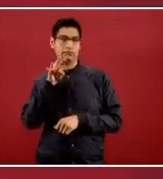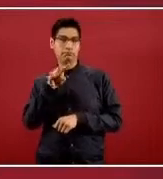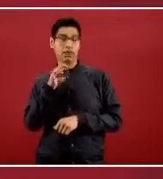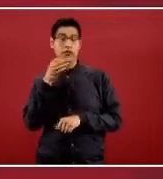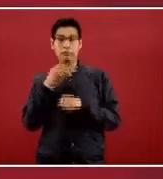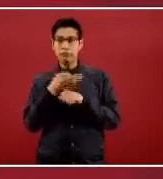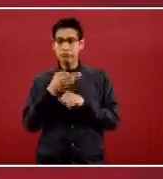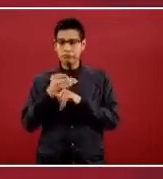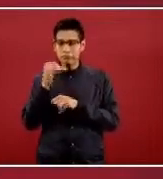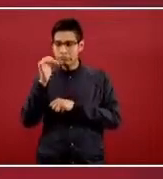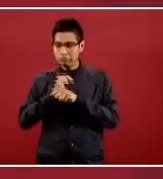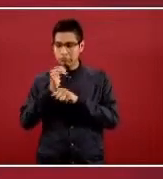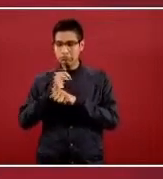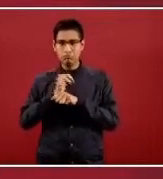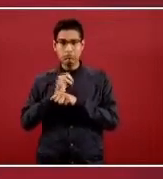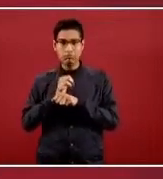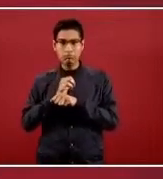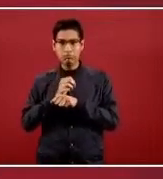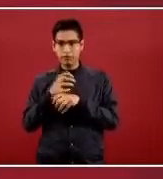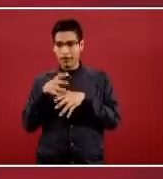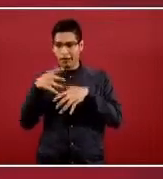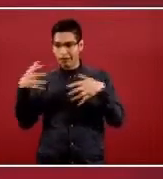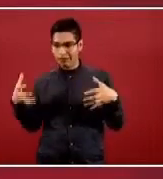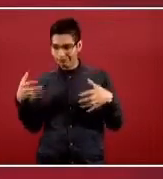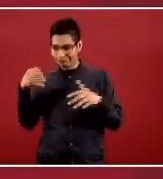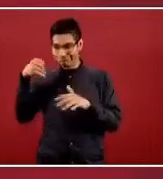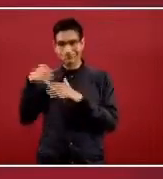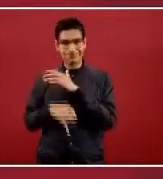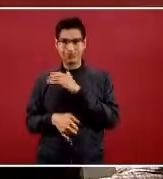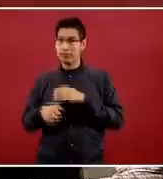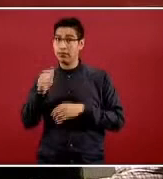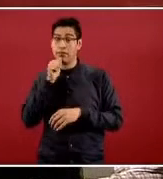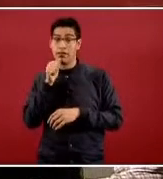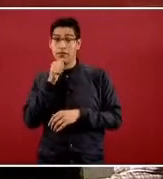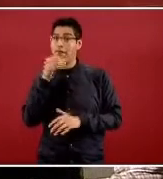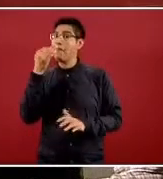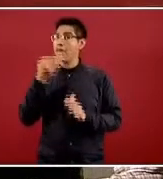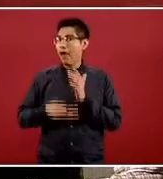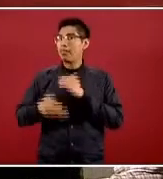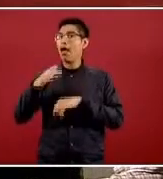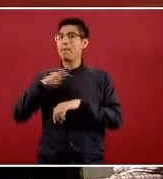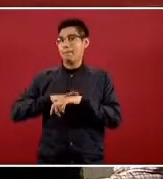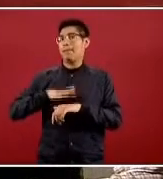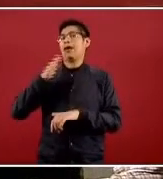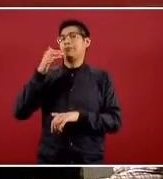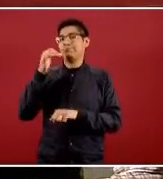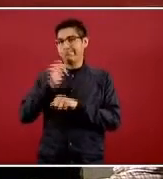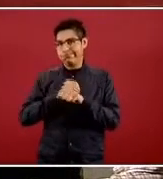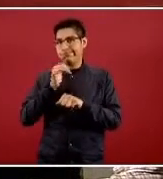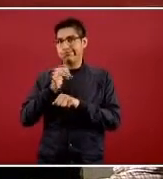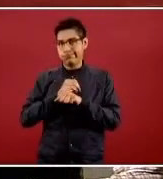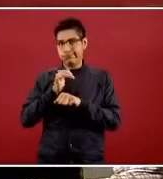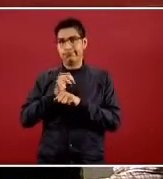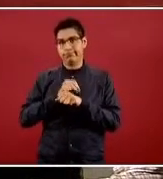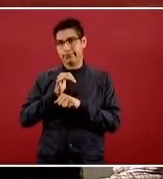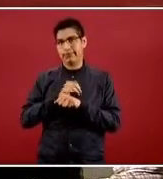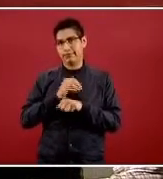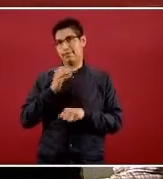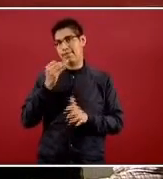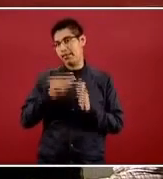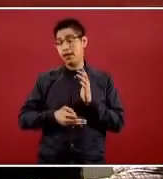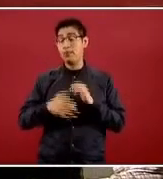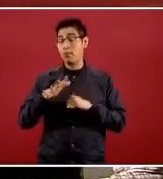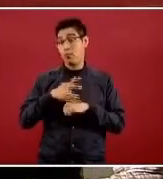estudiada como para poder aislar los componentes que permitan el reconocimiento de estos anticuerpos. En